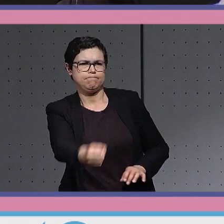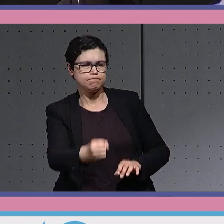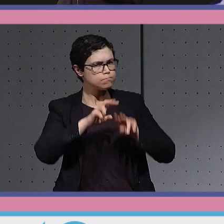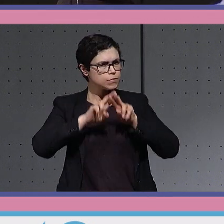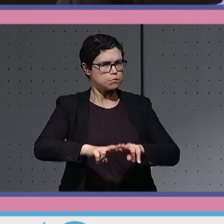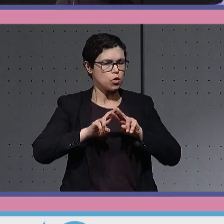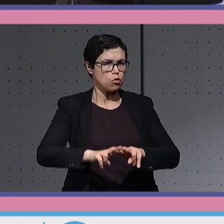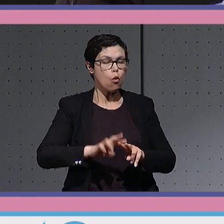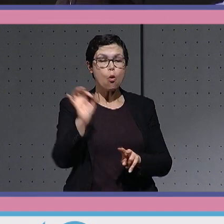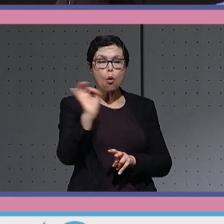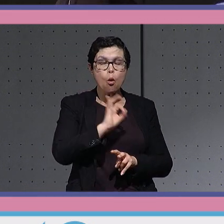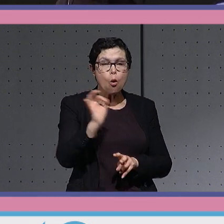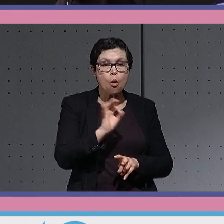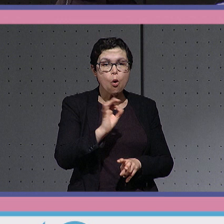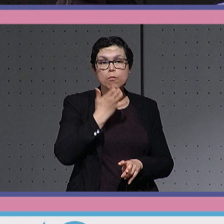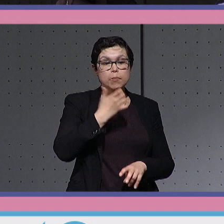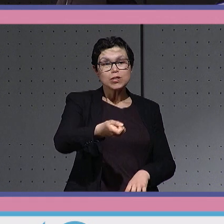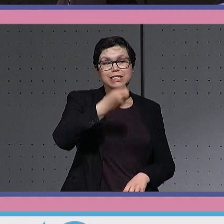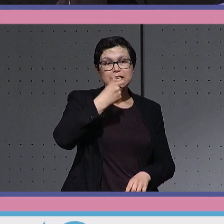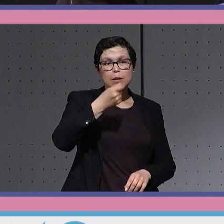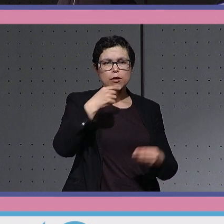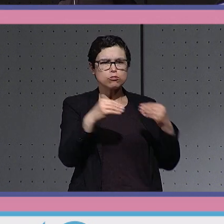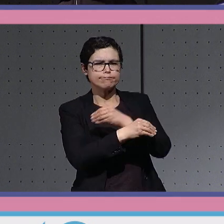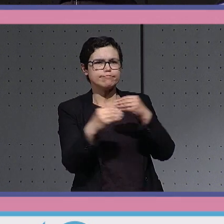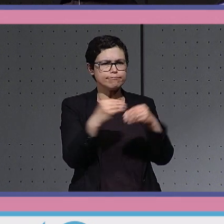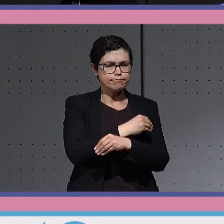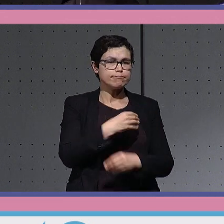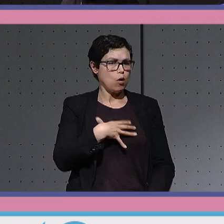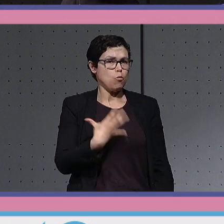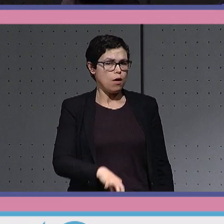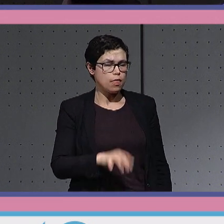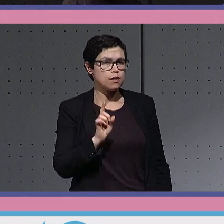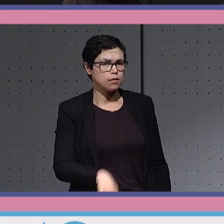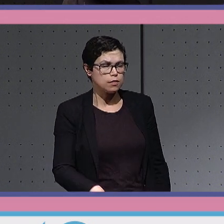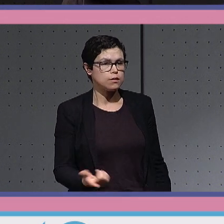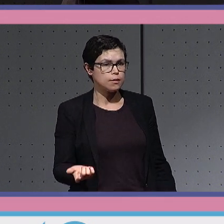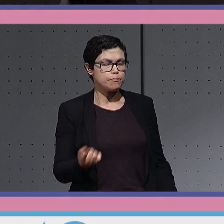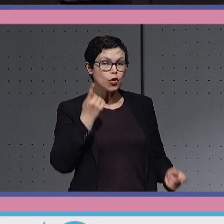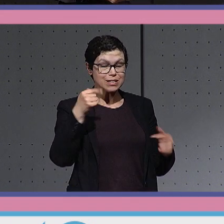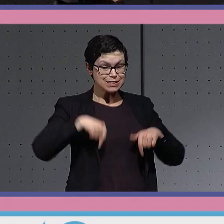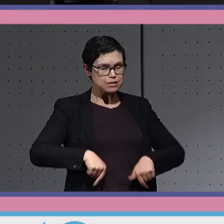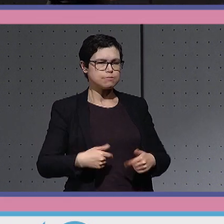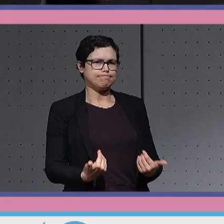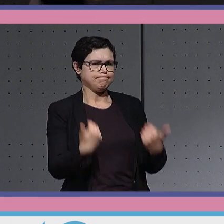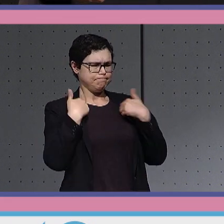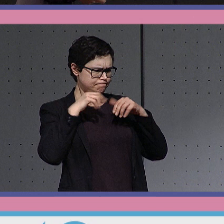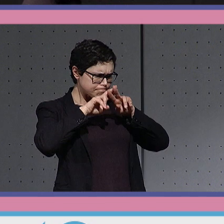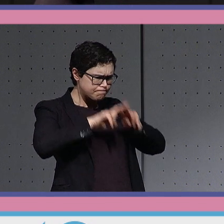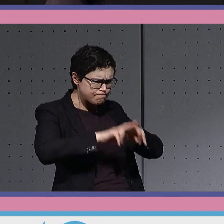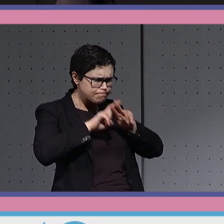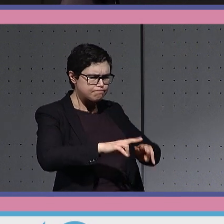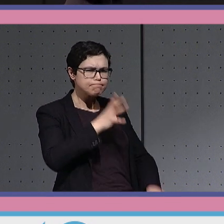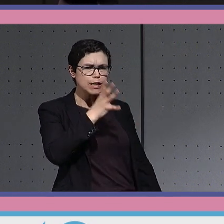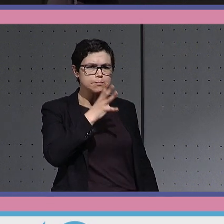casos tratamientos que no se están tomando cuando deberían estarse tomando. Y eso también ocurre y muchas veces tenemos también que ser capaces de mirar qué es lo que está ocurriendo. Me